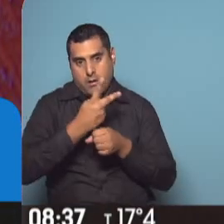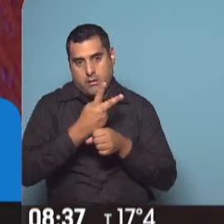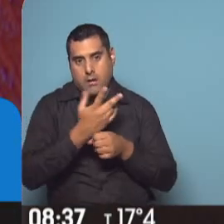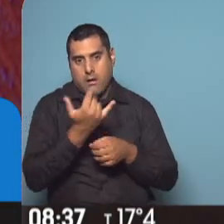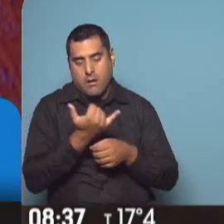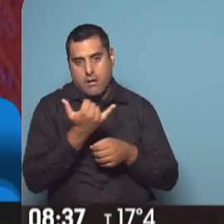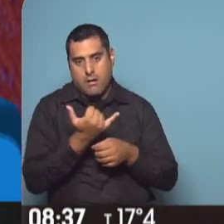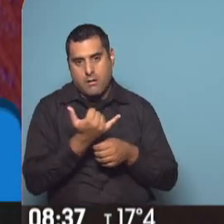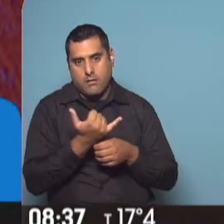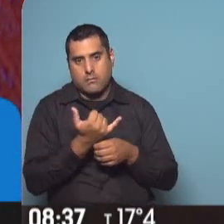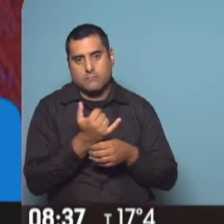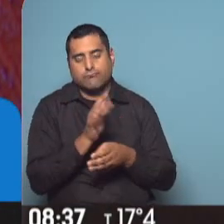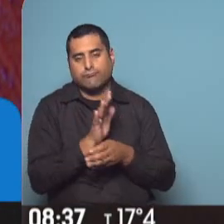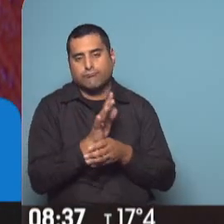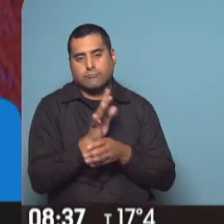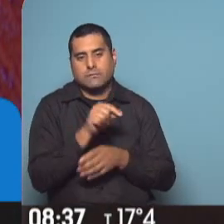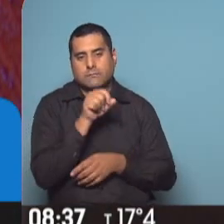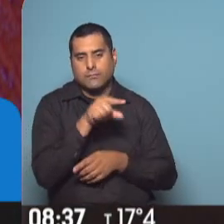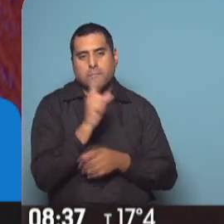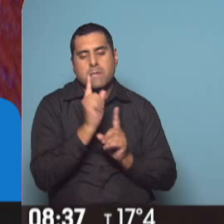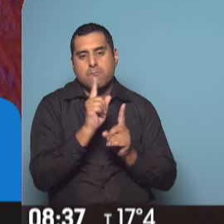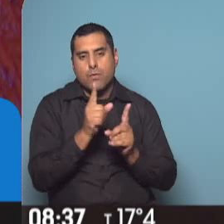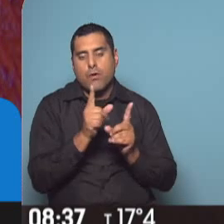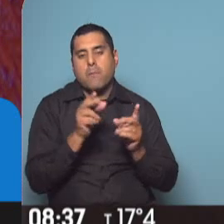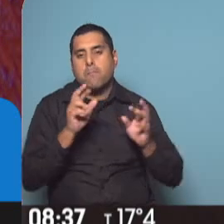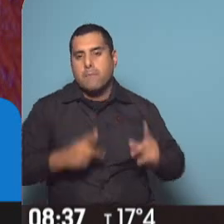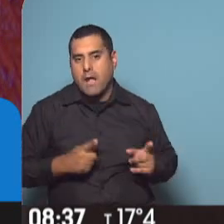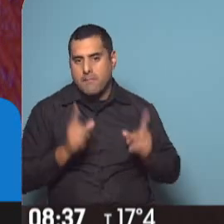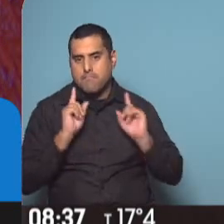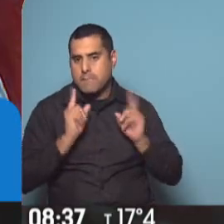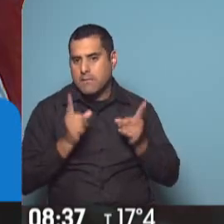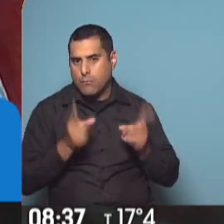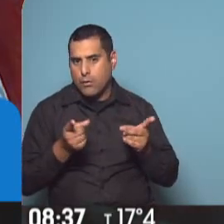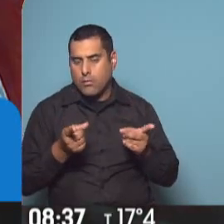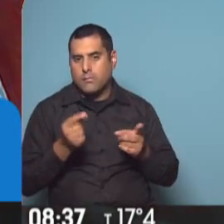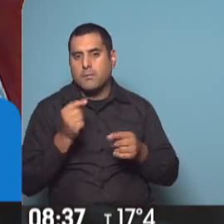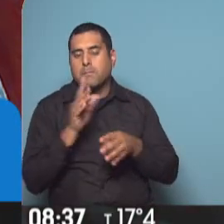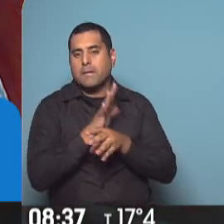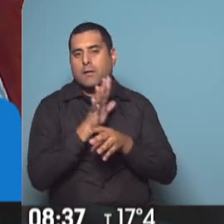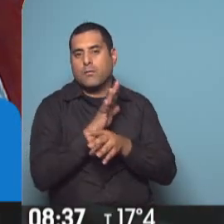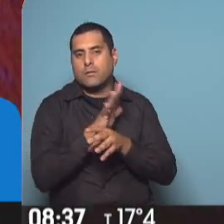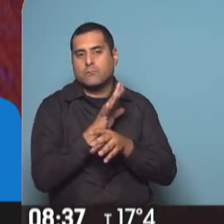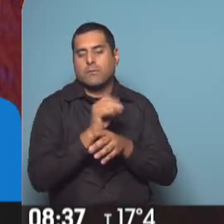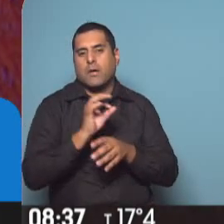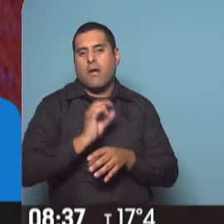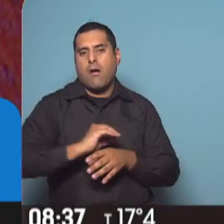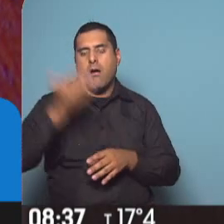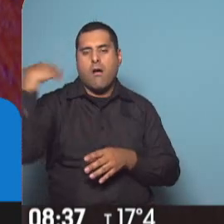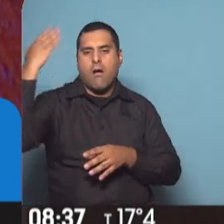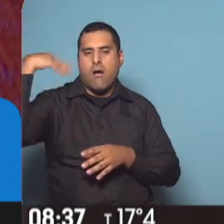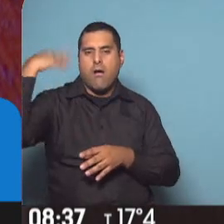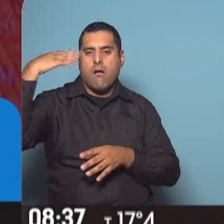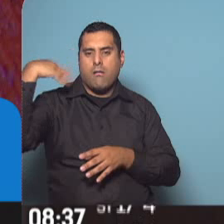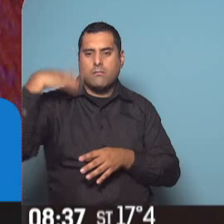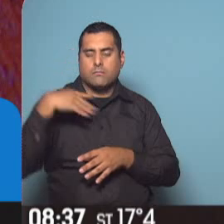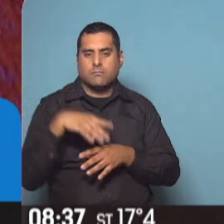y oligárquica aristocrática es el típico en la película juvenil es esa vieja de blanco y negro que veíamos